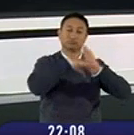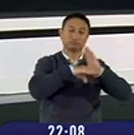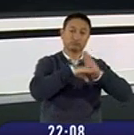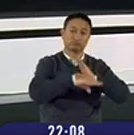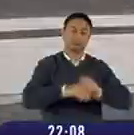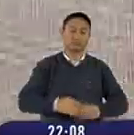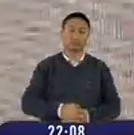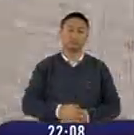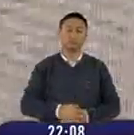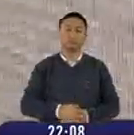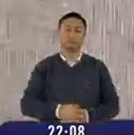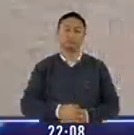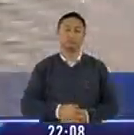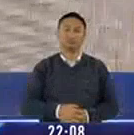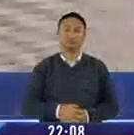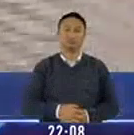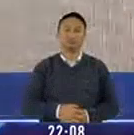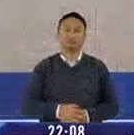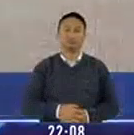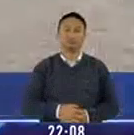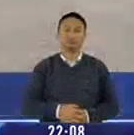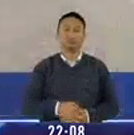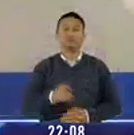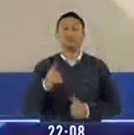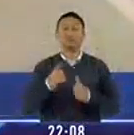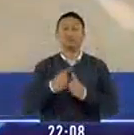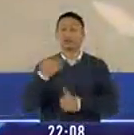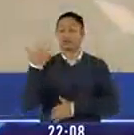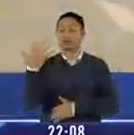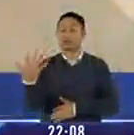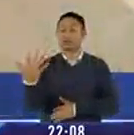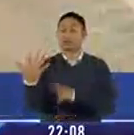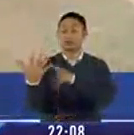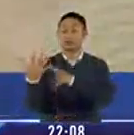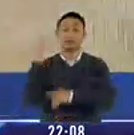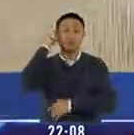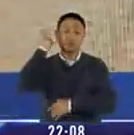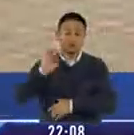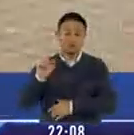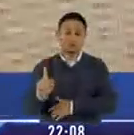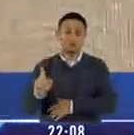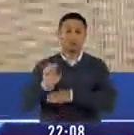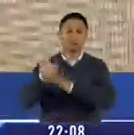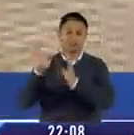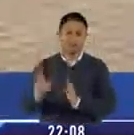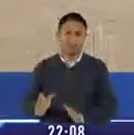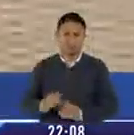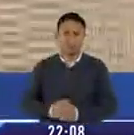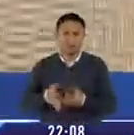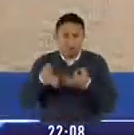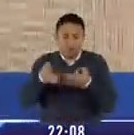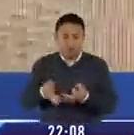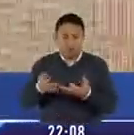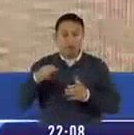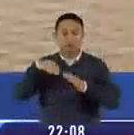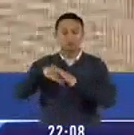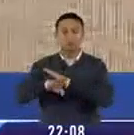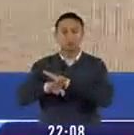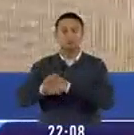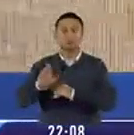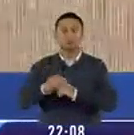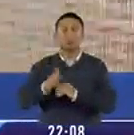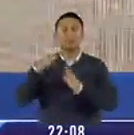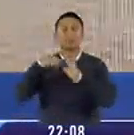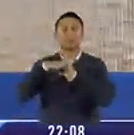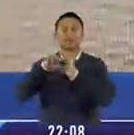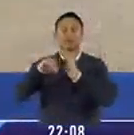allanamientos. A los 5 primeros, de entre ellos una mujer y la única ecuatoriana, le sorprendieron en las inmediaciones de una agencia